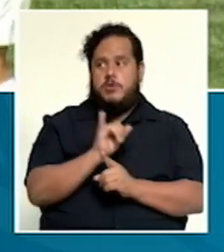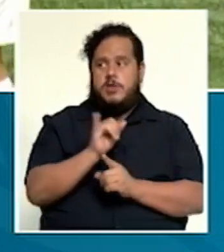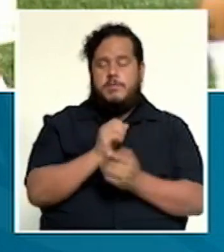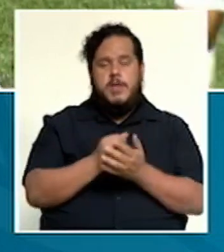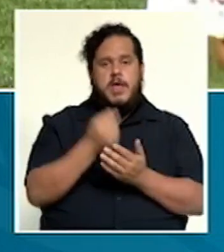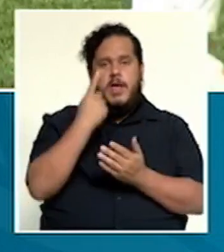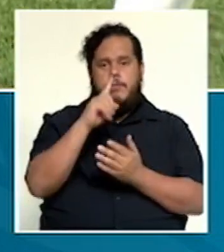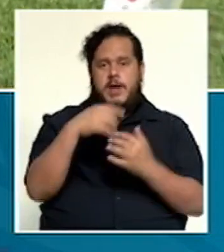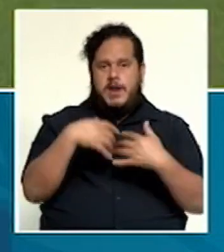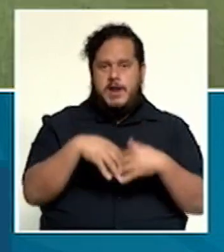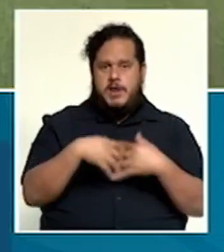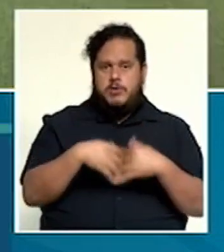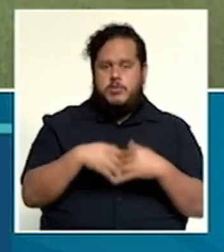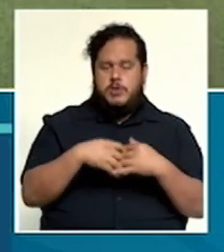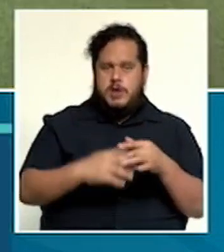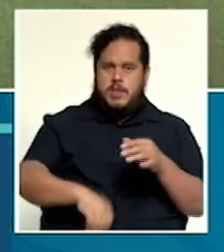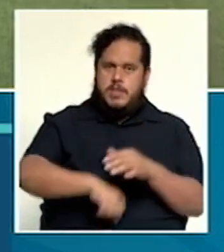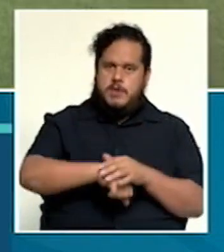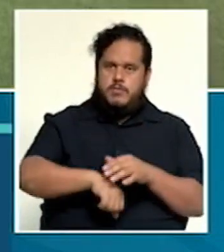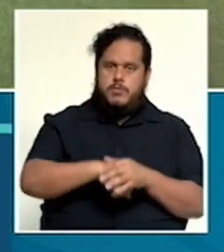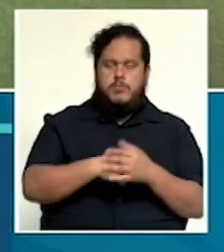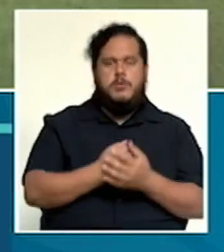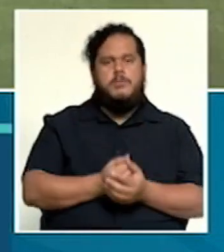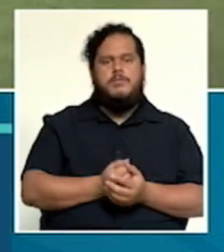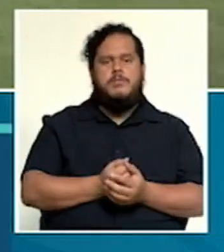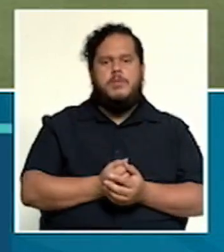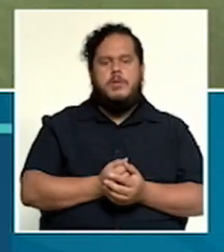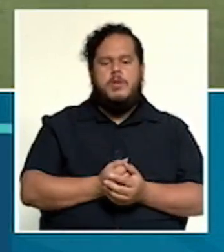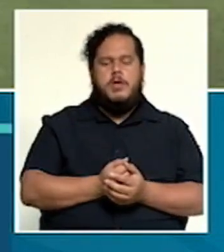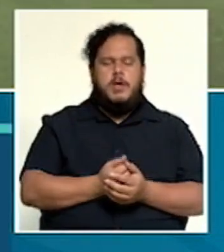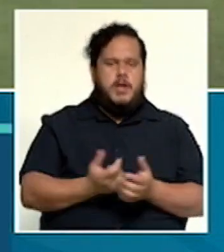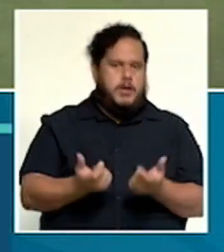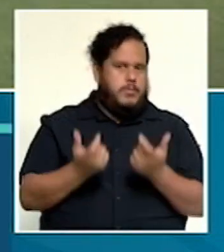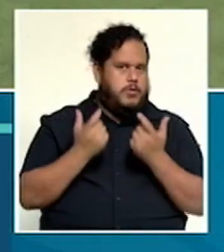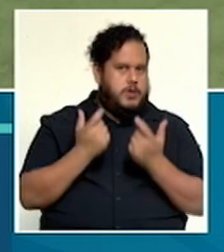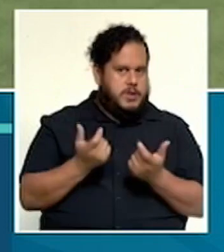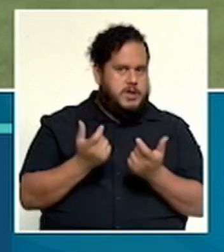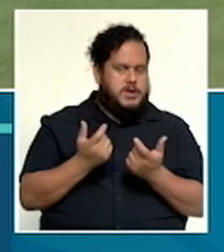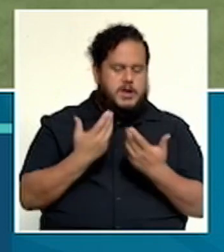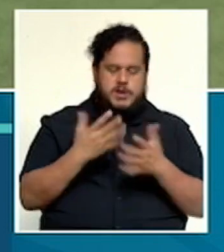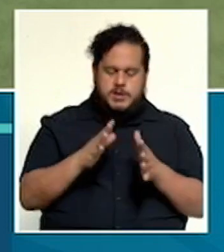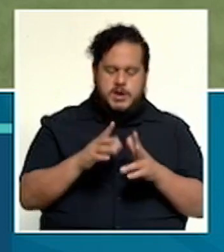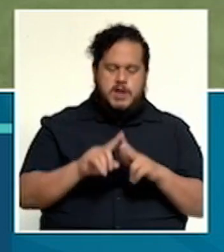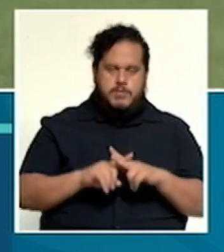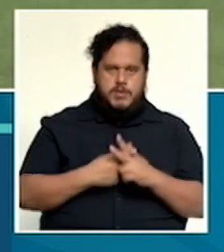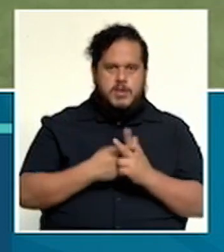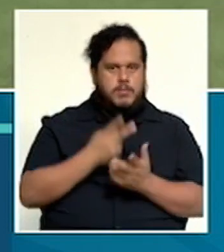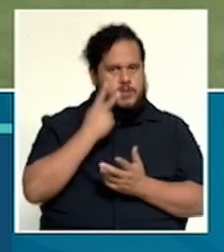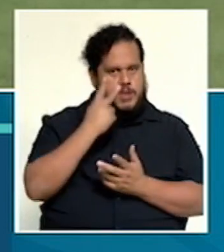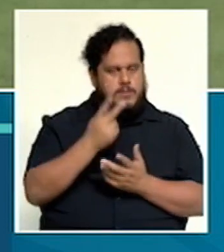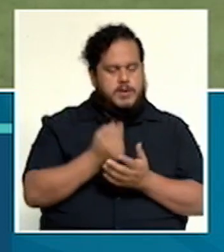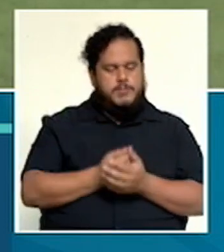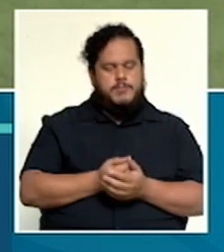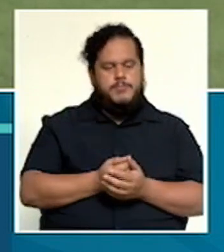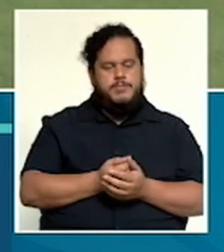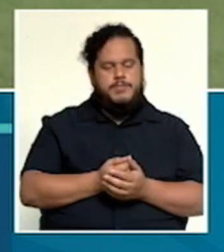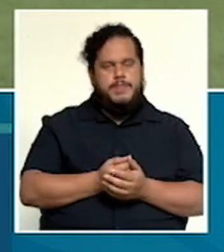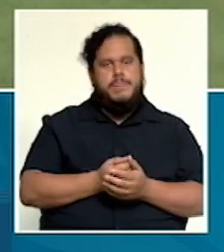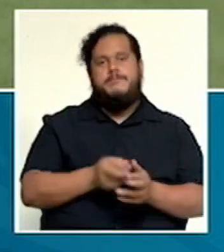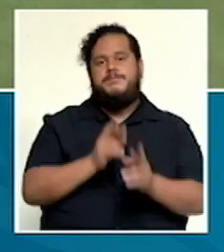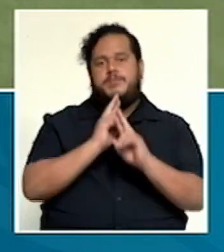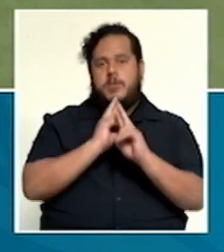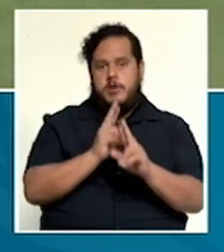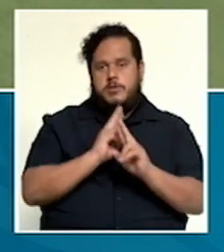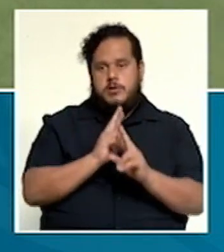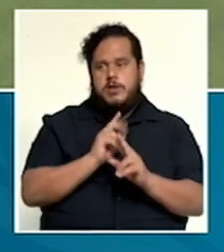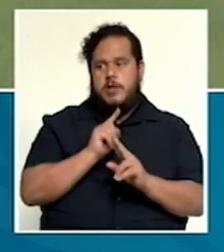para la industria del fútbol. Por dicha ya empezamos a ver los